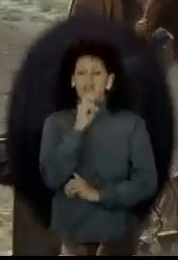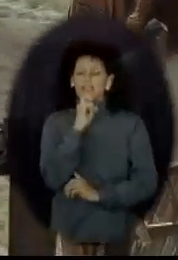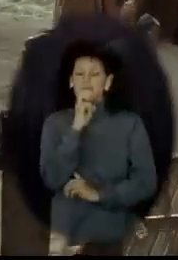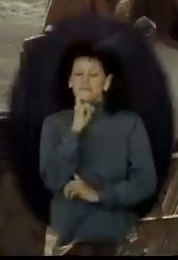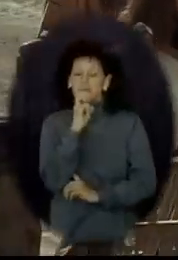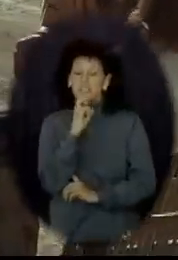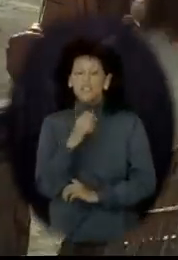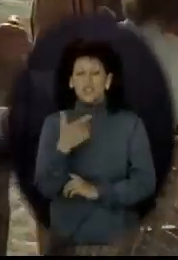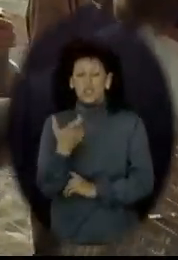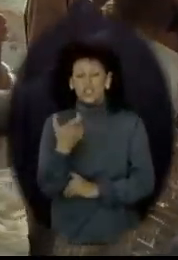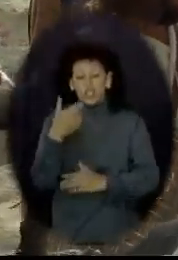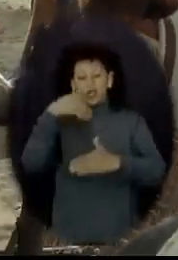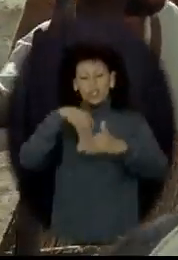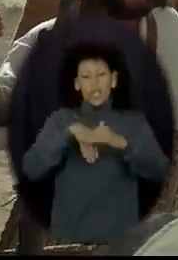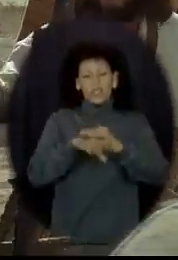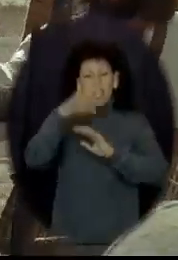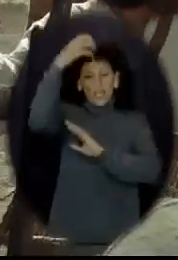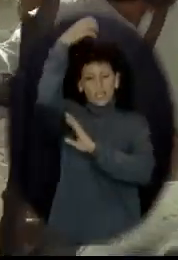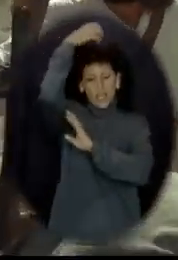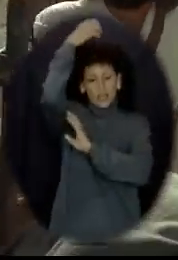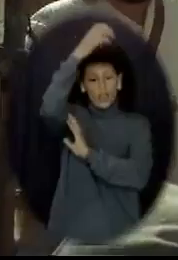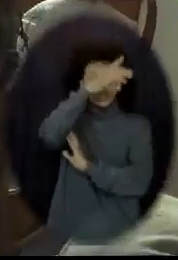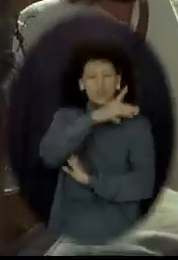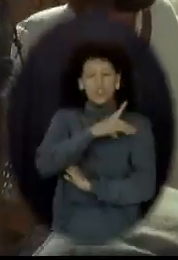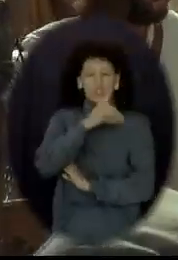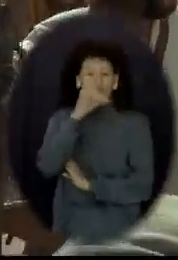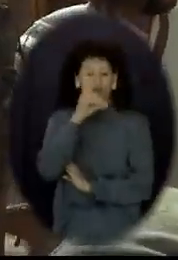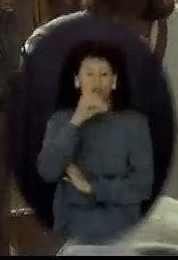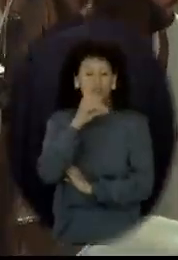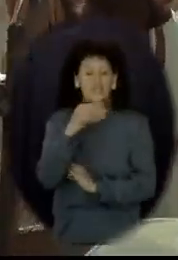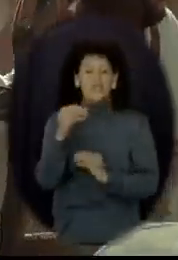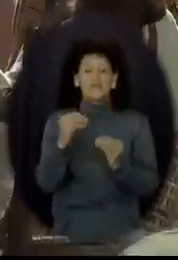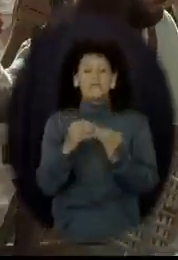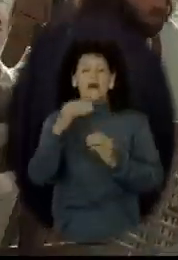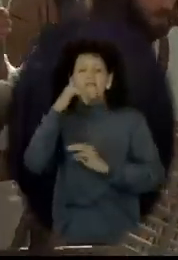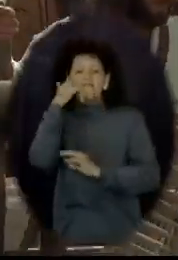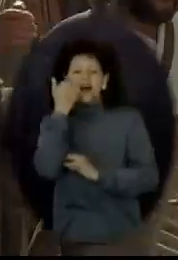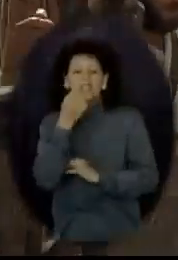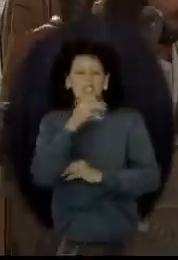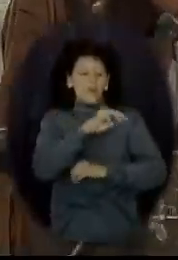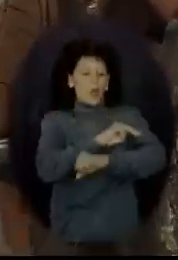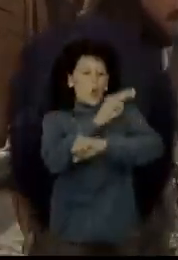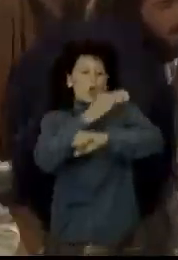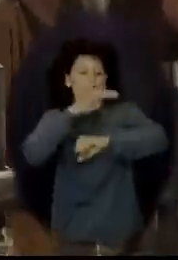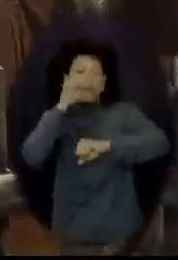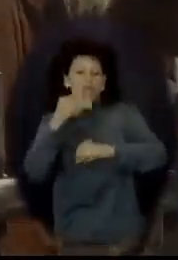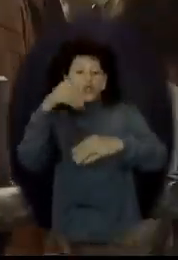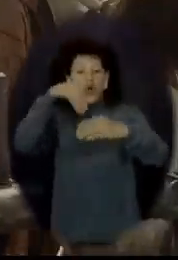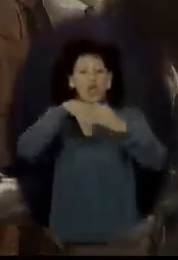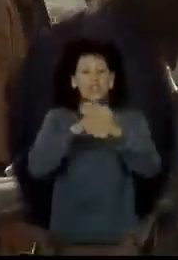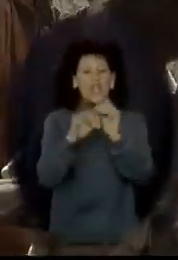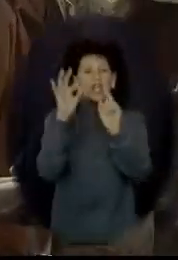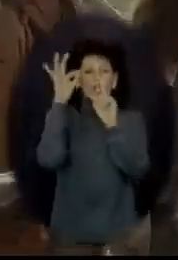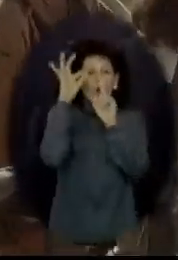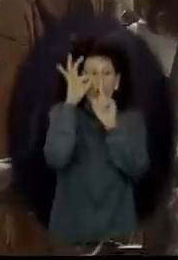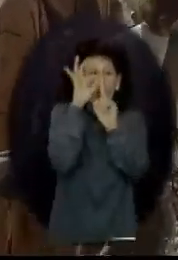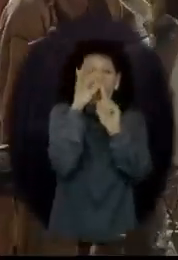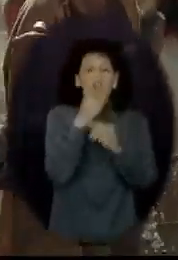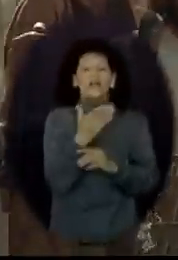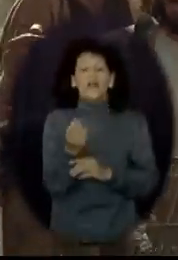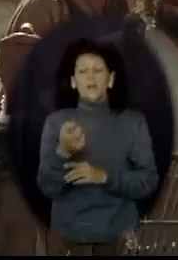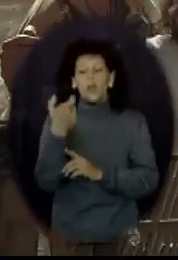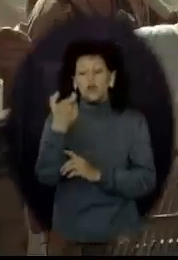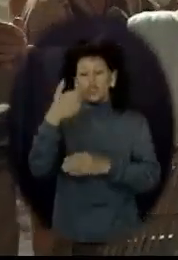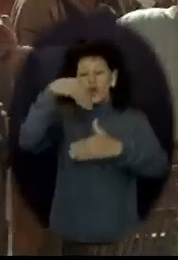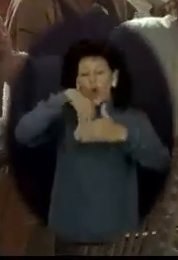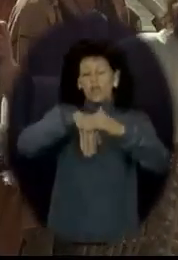Qué difícil va a ser para los ricos entrar en el reino de Dios. Es más fácil para un camello pasar por el ojo de una aguja que